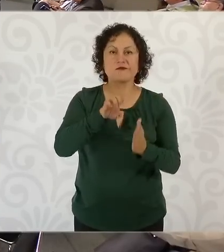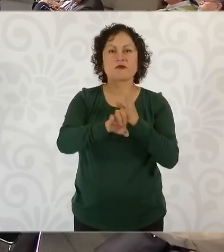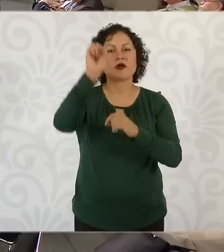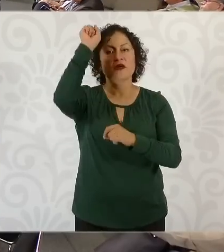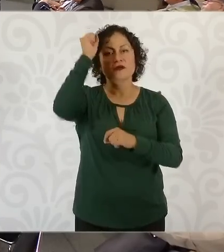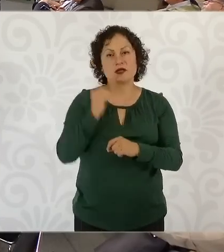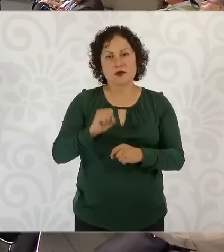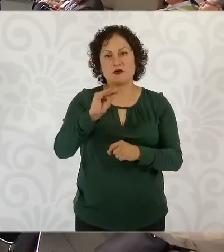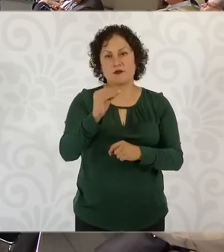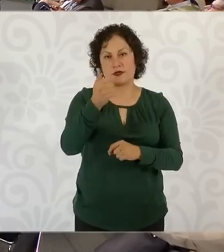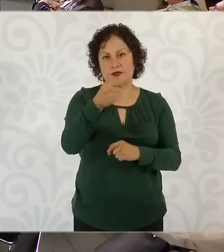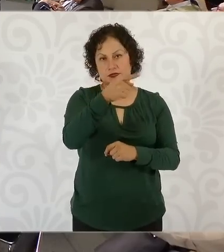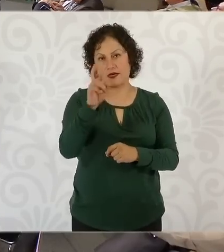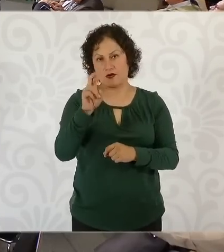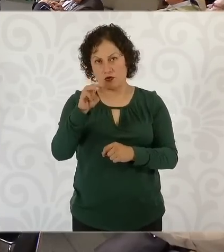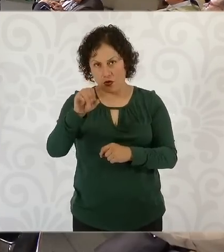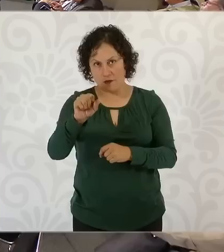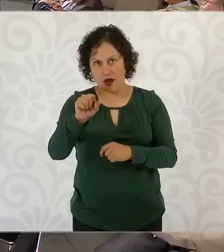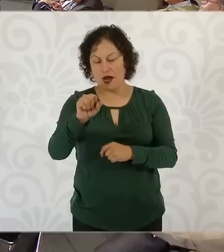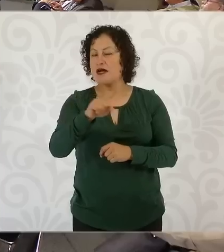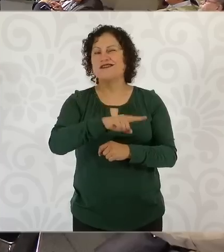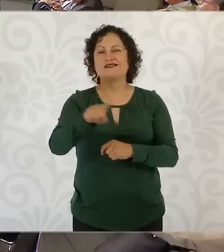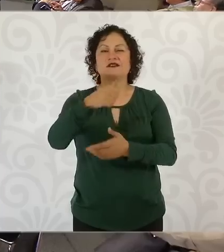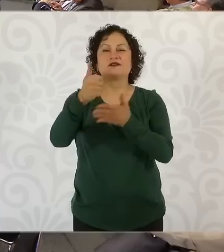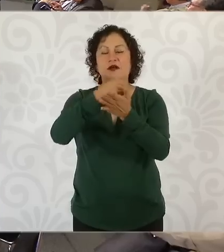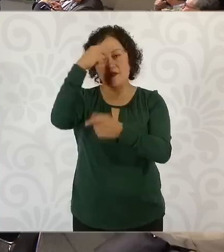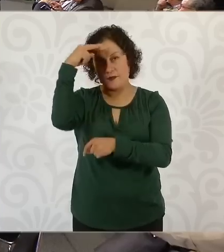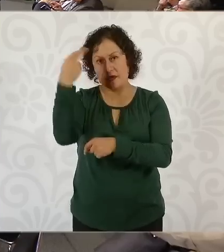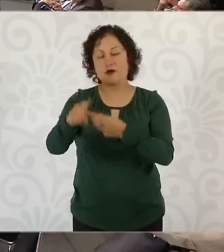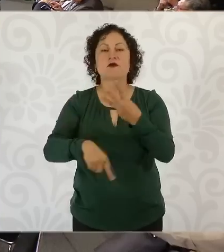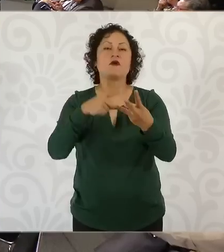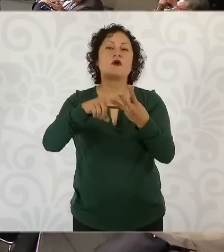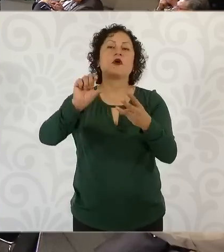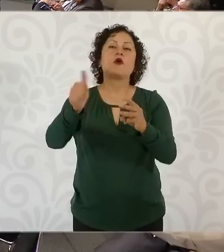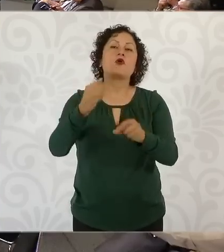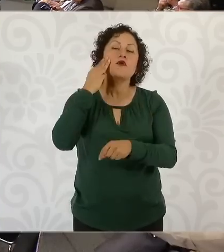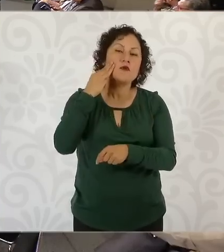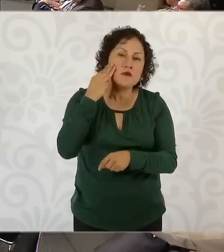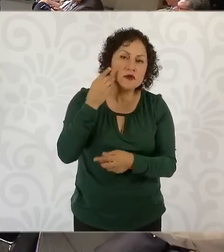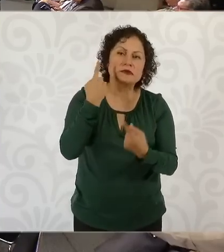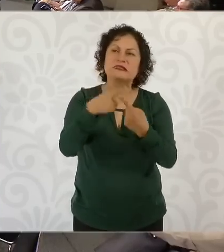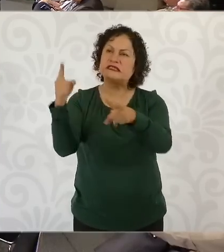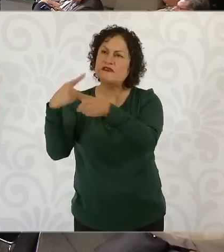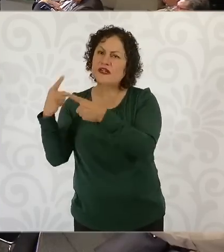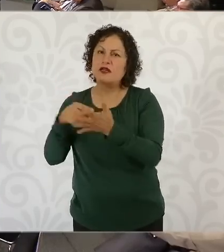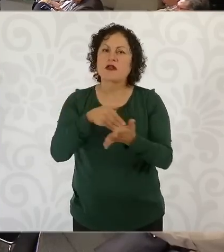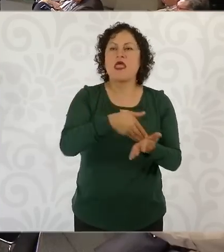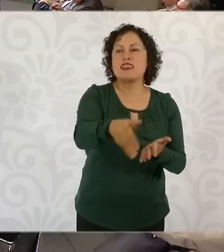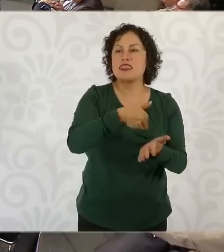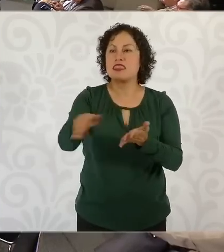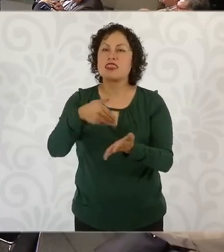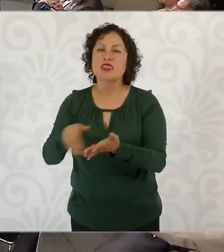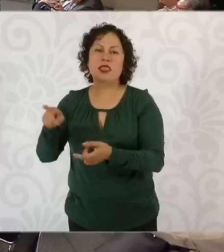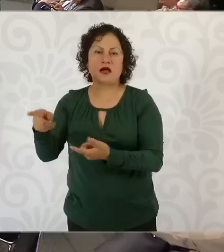96 en la Roma, otro caso aquí incluso en la Merced. Quisiera preguntar, se habla entonces pues de desalojos, aseguramientos irregulares, y